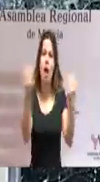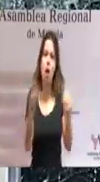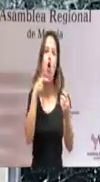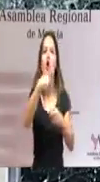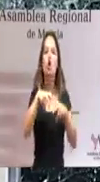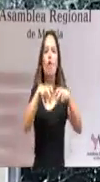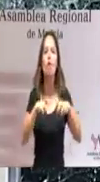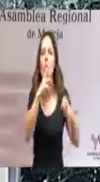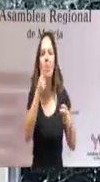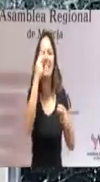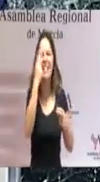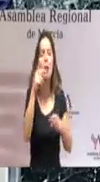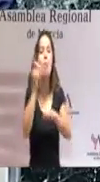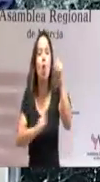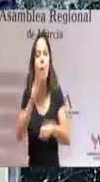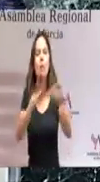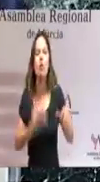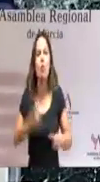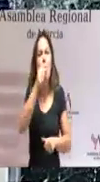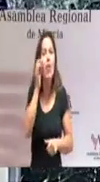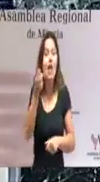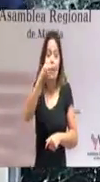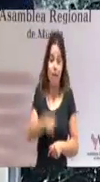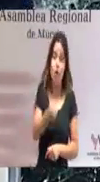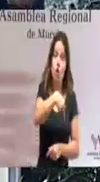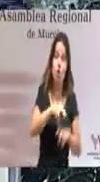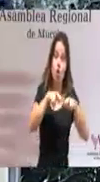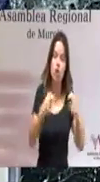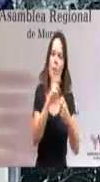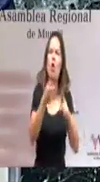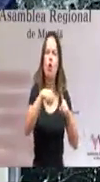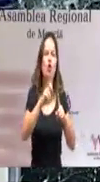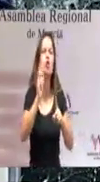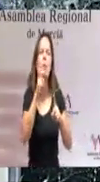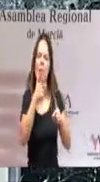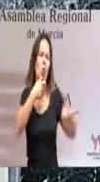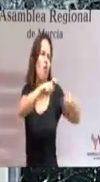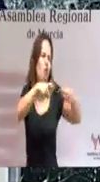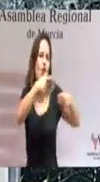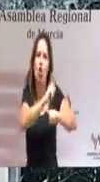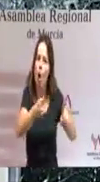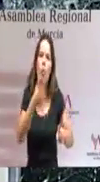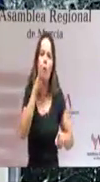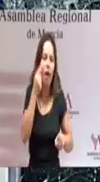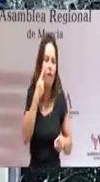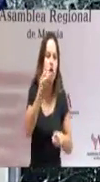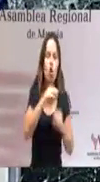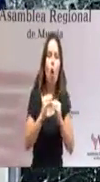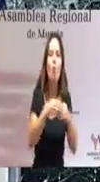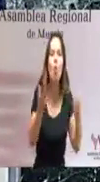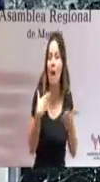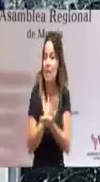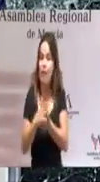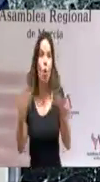para interesarnos por los problemas de los murcianos, y nos sentemos para no tirarnos las cosas en cara, sino para mirar lo que nos une y no lo que nos